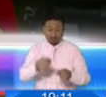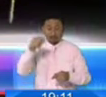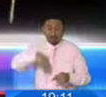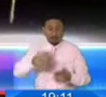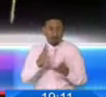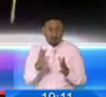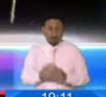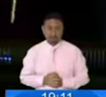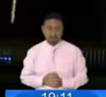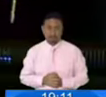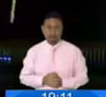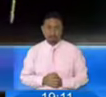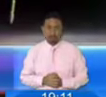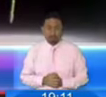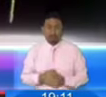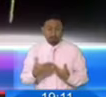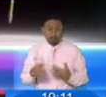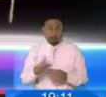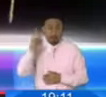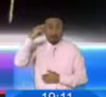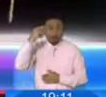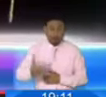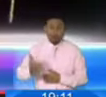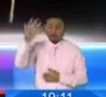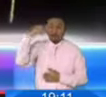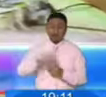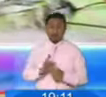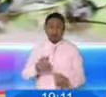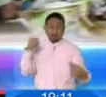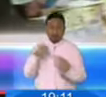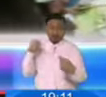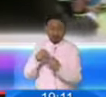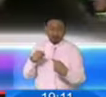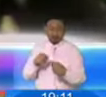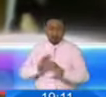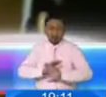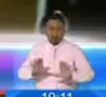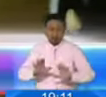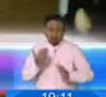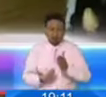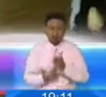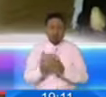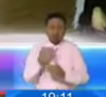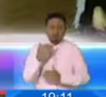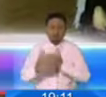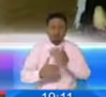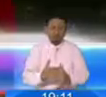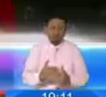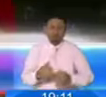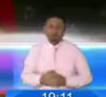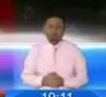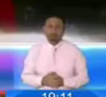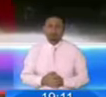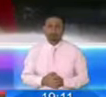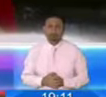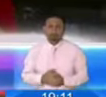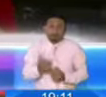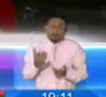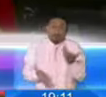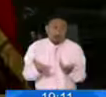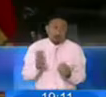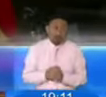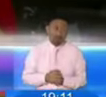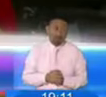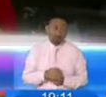país. Que se ha dejado atrás ese gobierno de la confrontación, que esta es una nueva etapa, dijo Moreno. A lo mejor correspondió